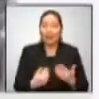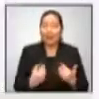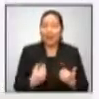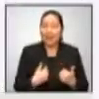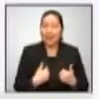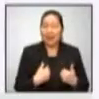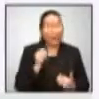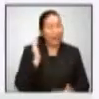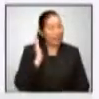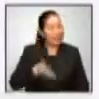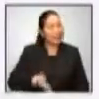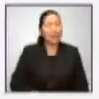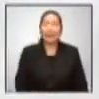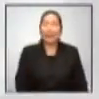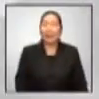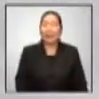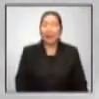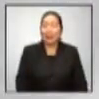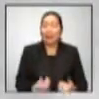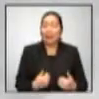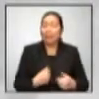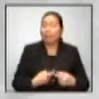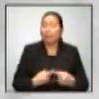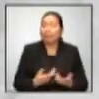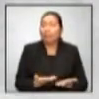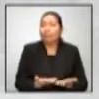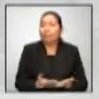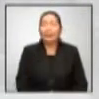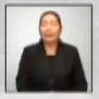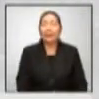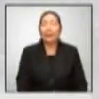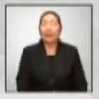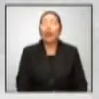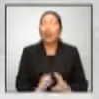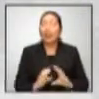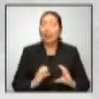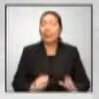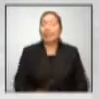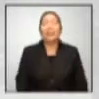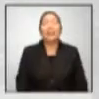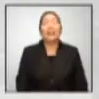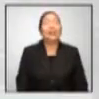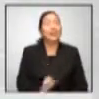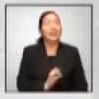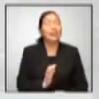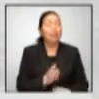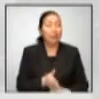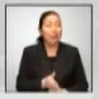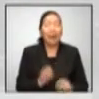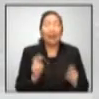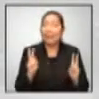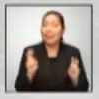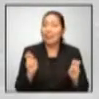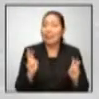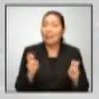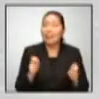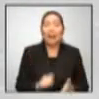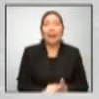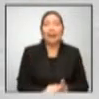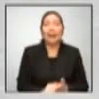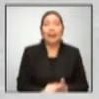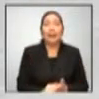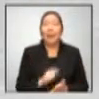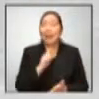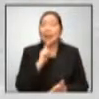ser sancionados. Es que ese tema va más allá que el concurso, vayan o no vayan. El tema va a que